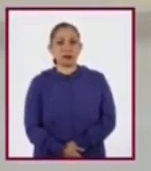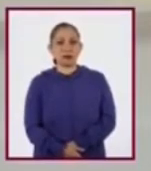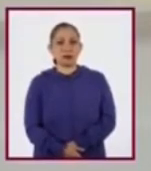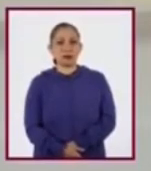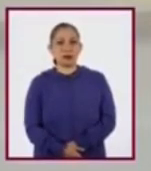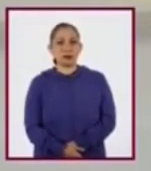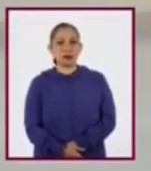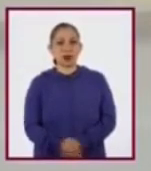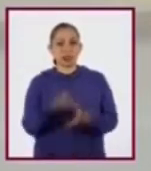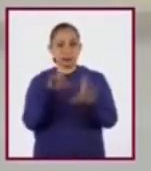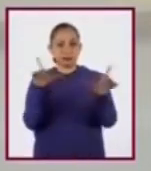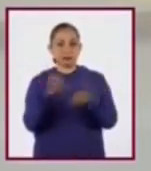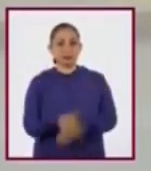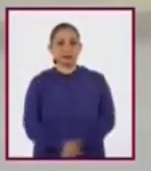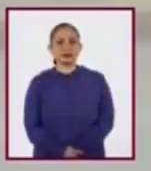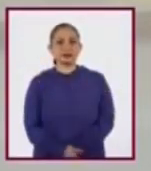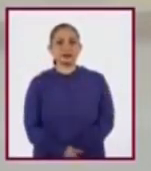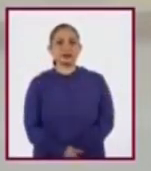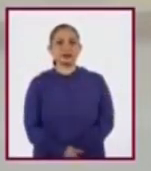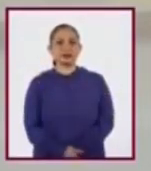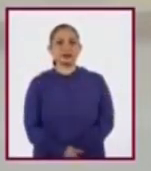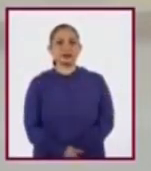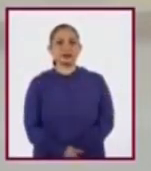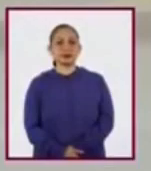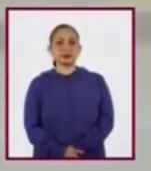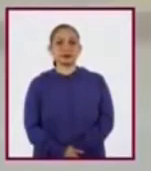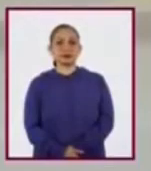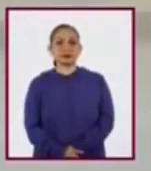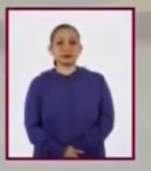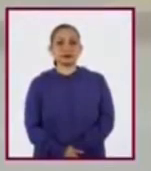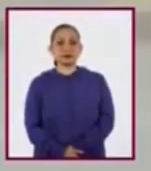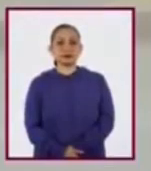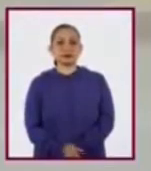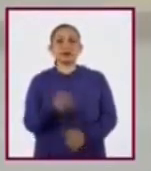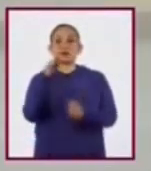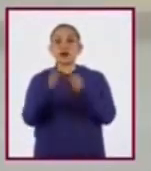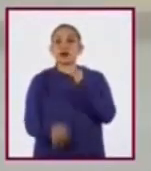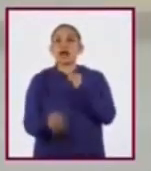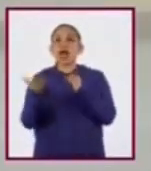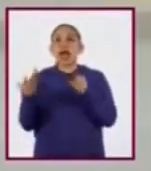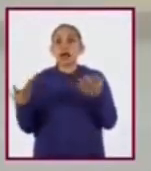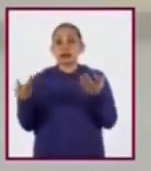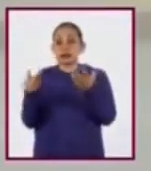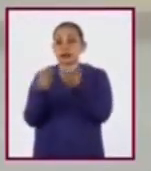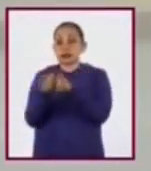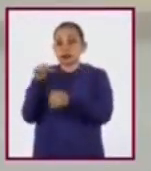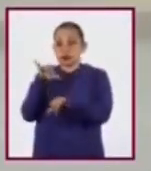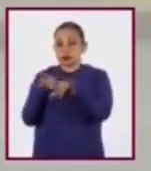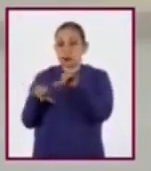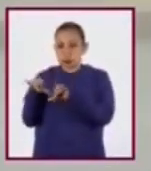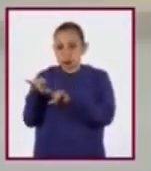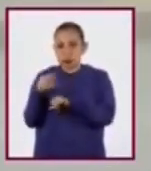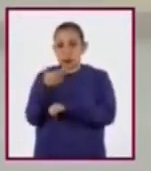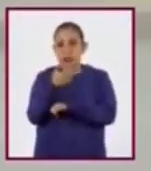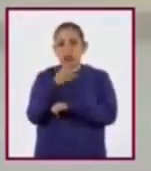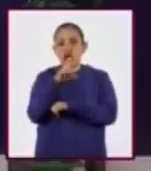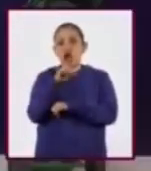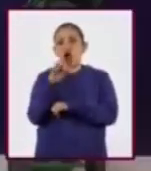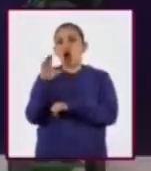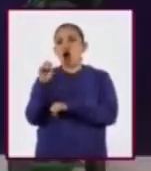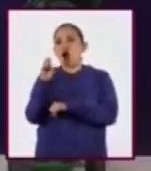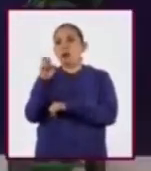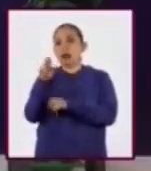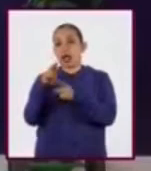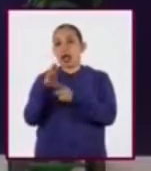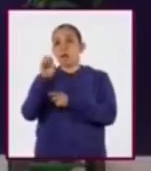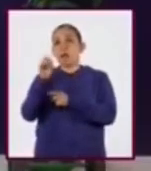Ahí está. Oh, muy bien. Y la última es una mezcla de hilo de cobre,